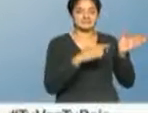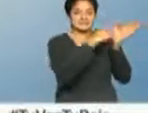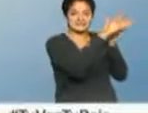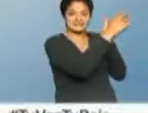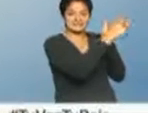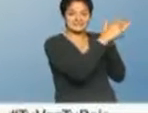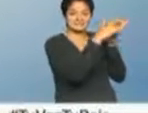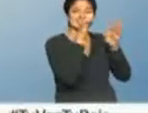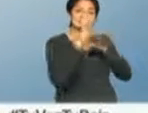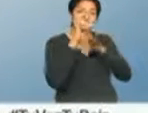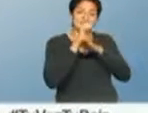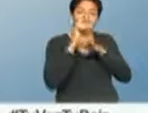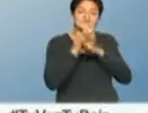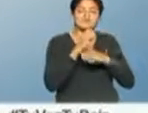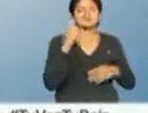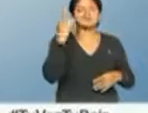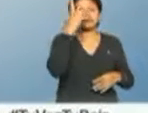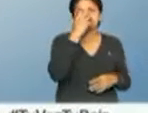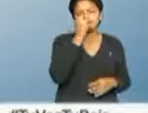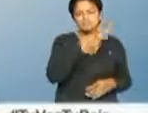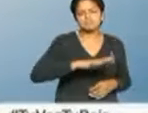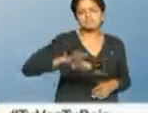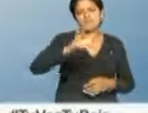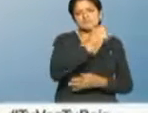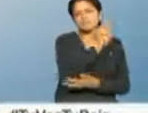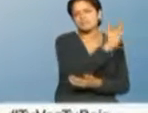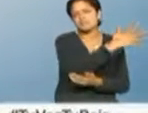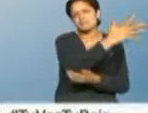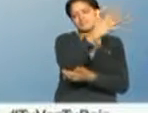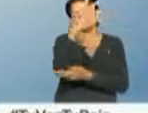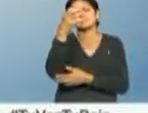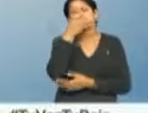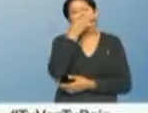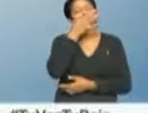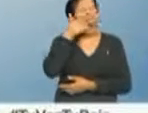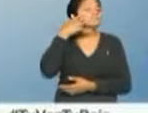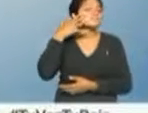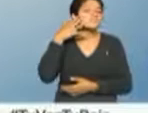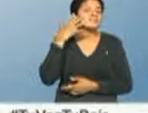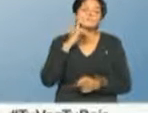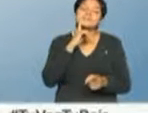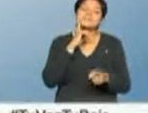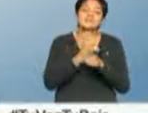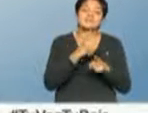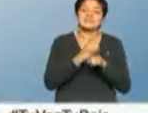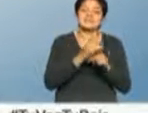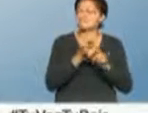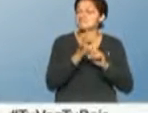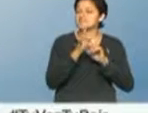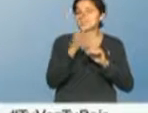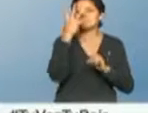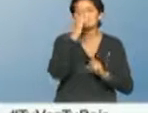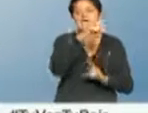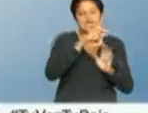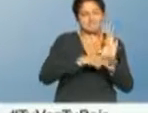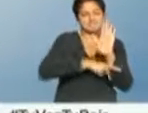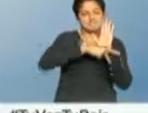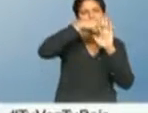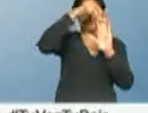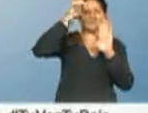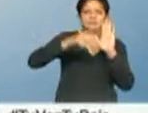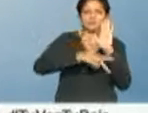Ecuador, la provincia de Sucumbíos, de bellos paisajes amazónicos, es una de las principales proveedoras del petróleo del